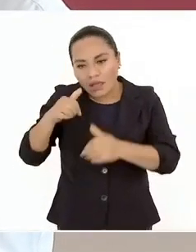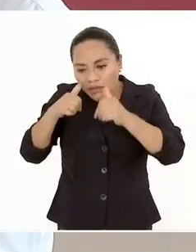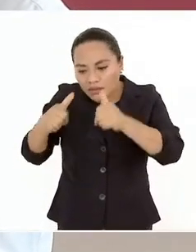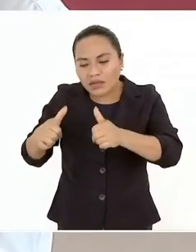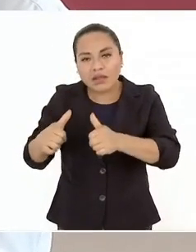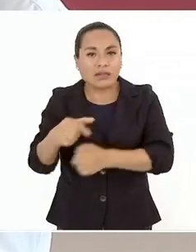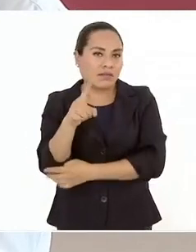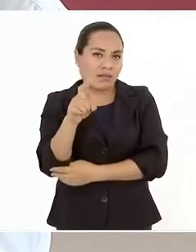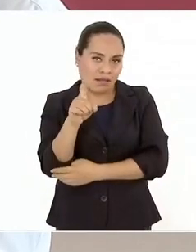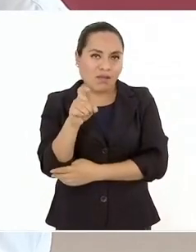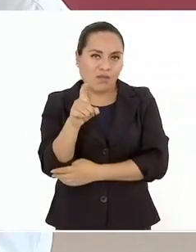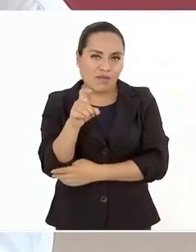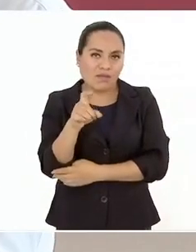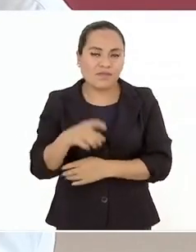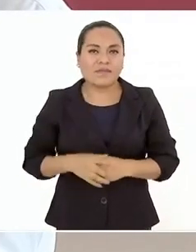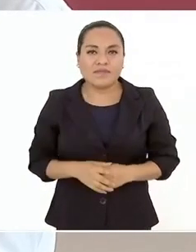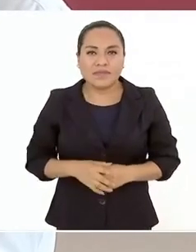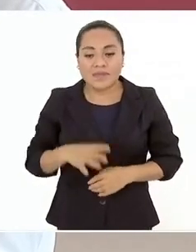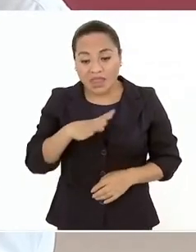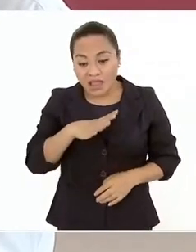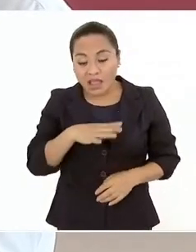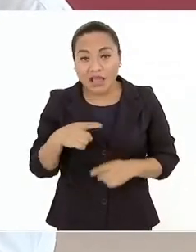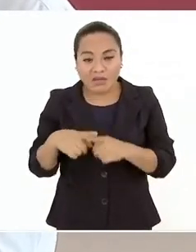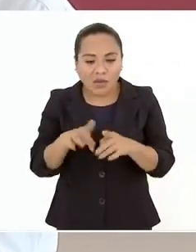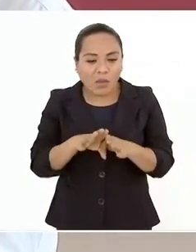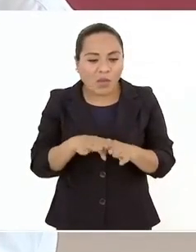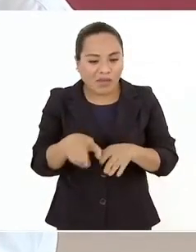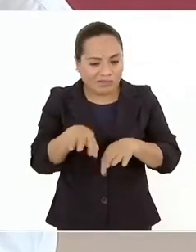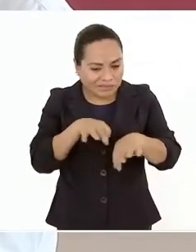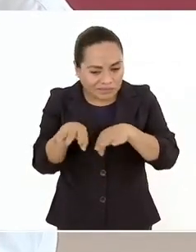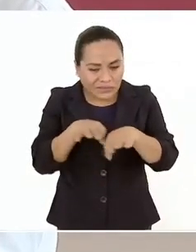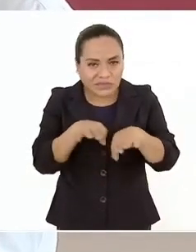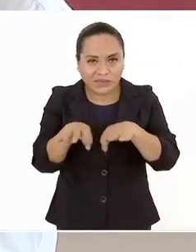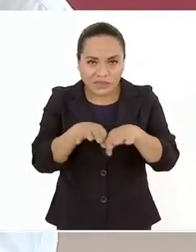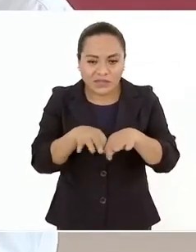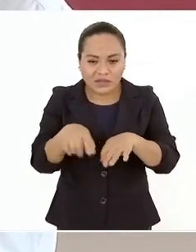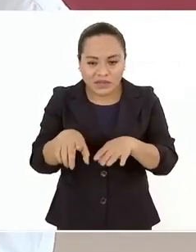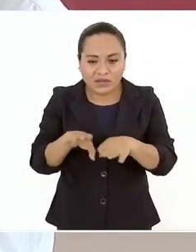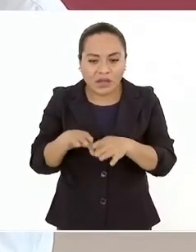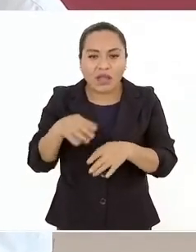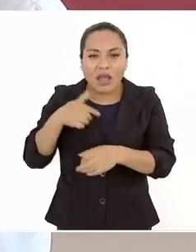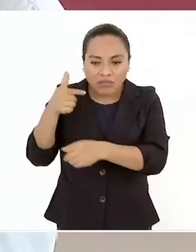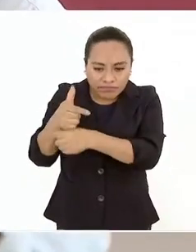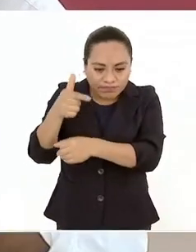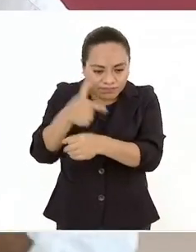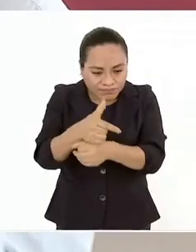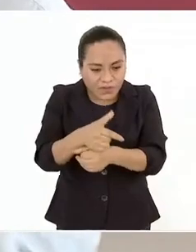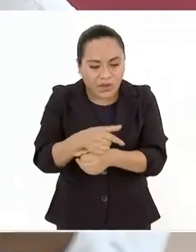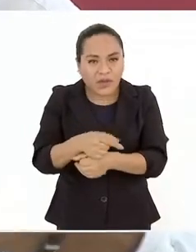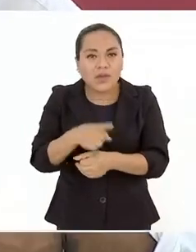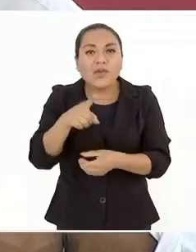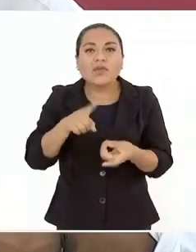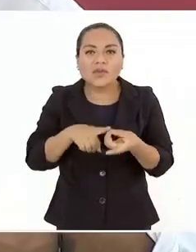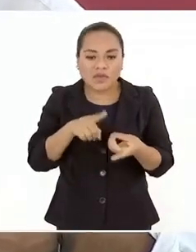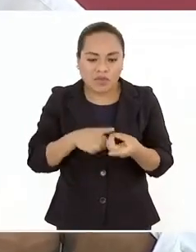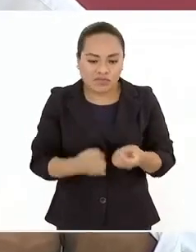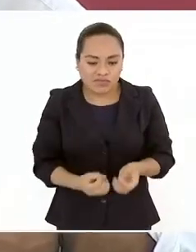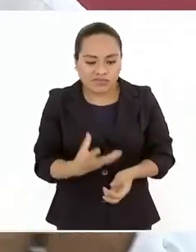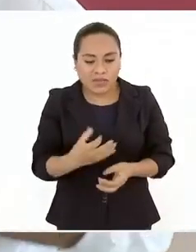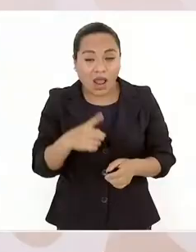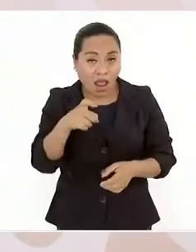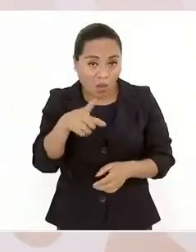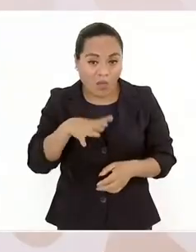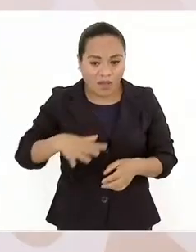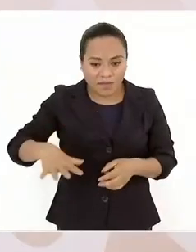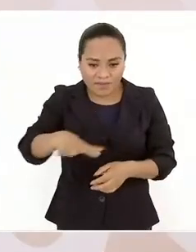nos planteaban. Va a haber una obra de regulación de los escurrimientos para que esto también ayude a que las colonias